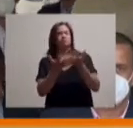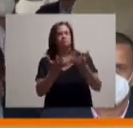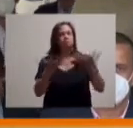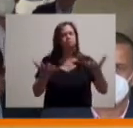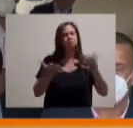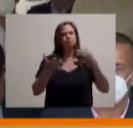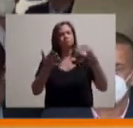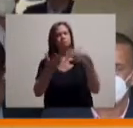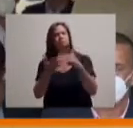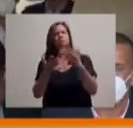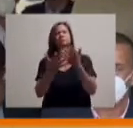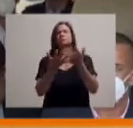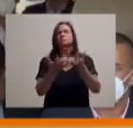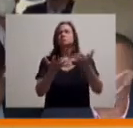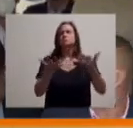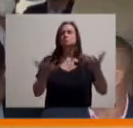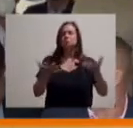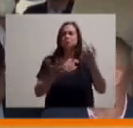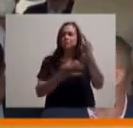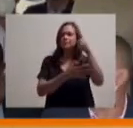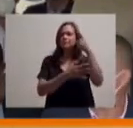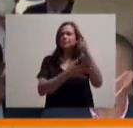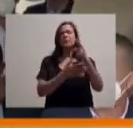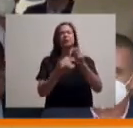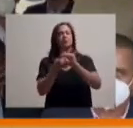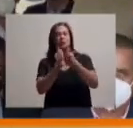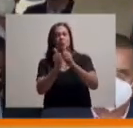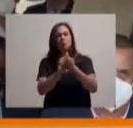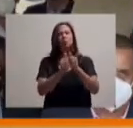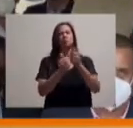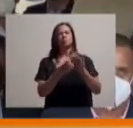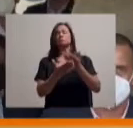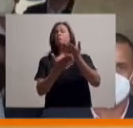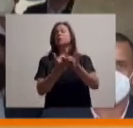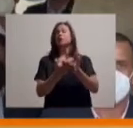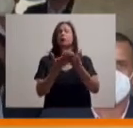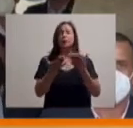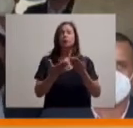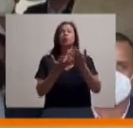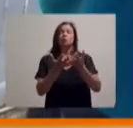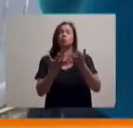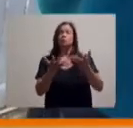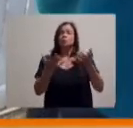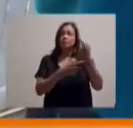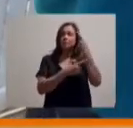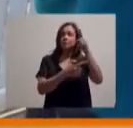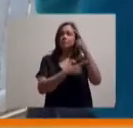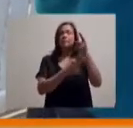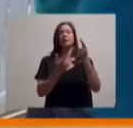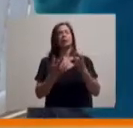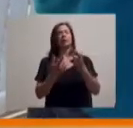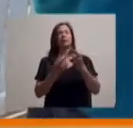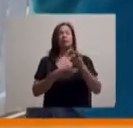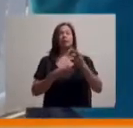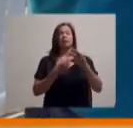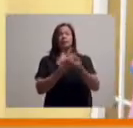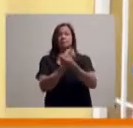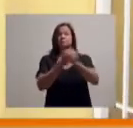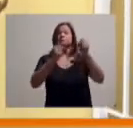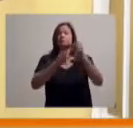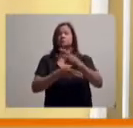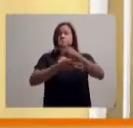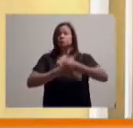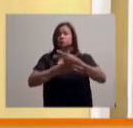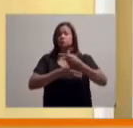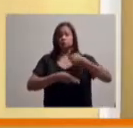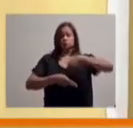Ellos te hablan de un protocolo que nunca han usado, que nunca se usó siquiera cuando los maestros fueron ellos a los centros, a las aulas, que recordemos